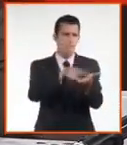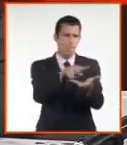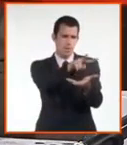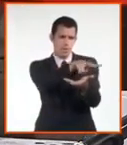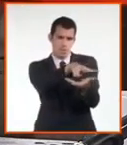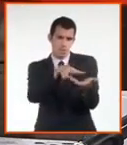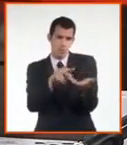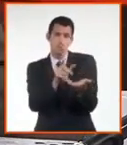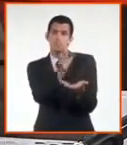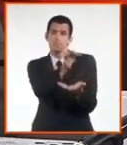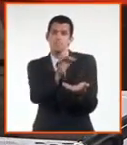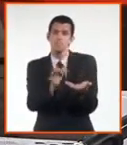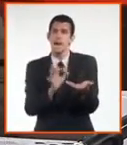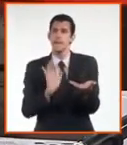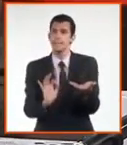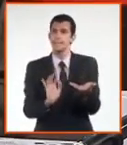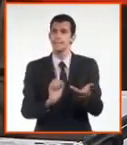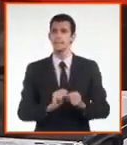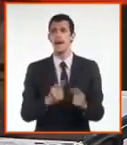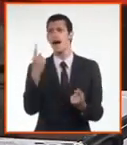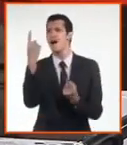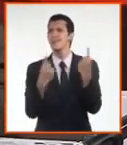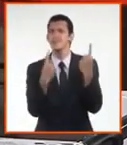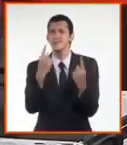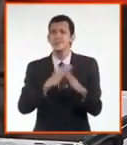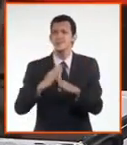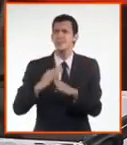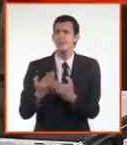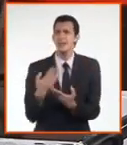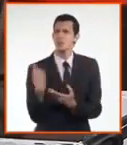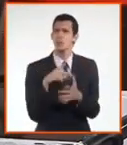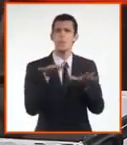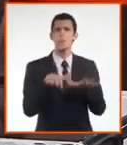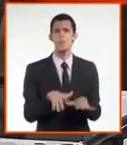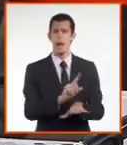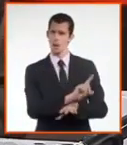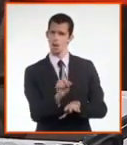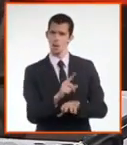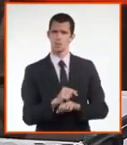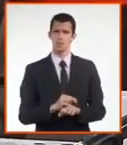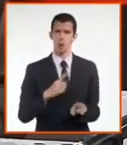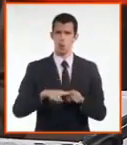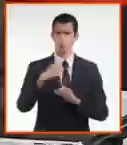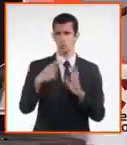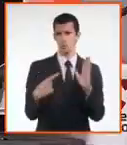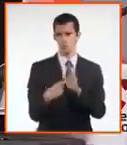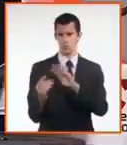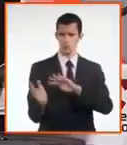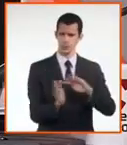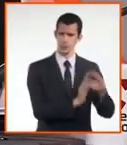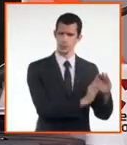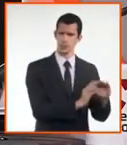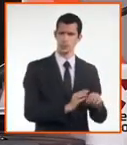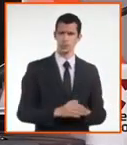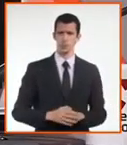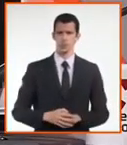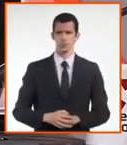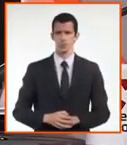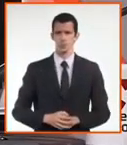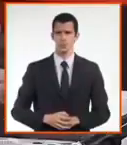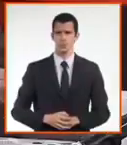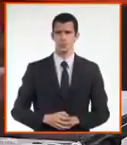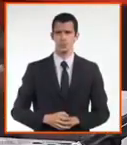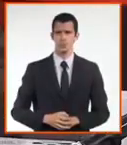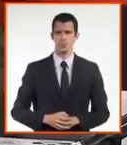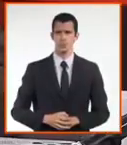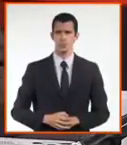también un tema con la con la guerra de los chips o sea hay una afectación con los